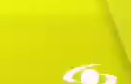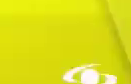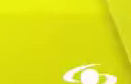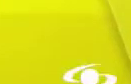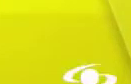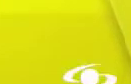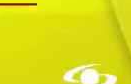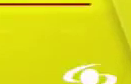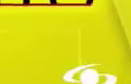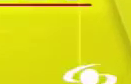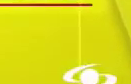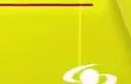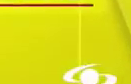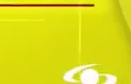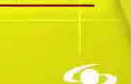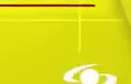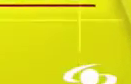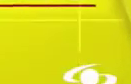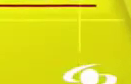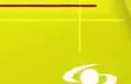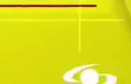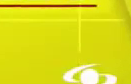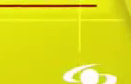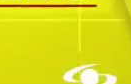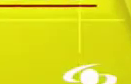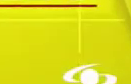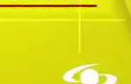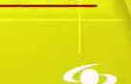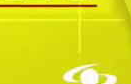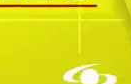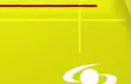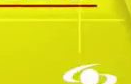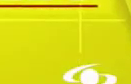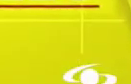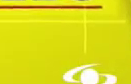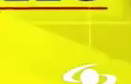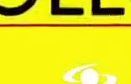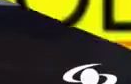Semana. Noticia en desarrollo en Noticias Caracol.